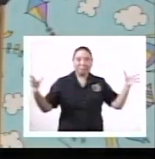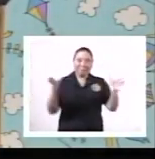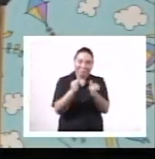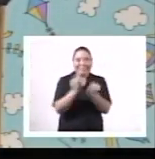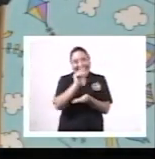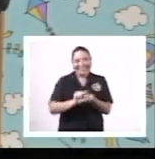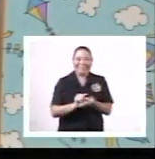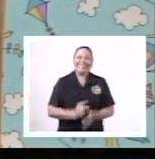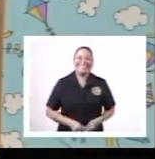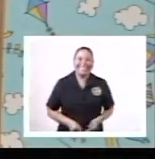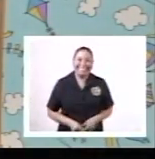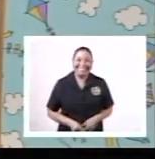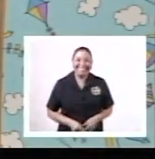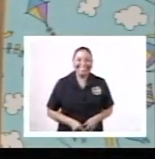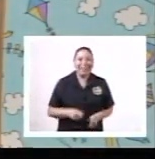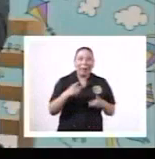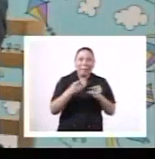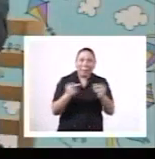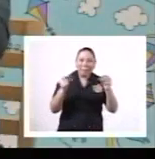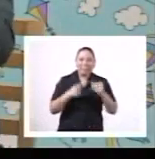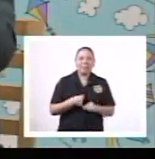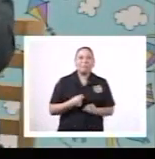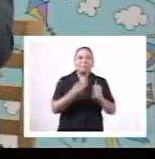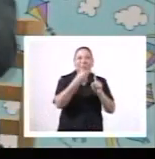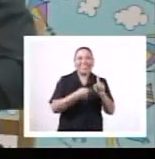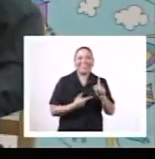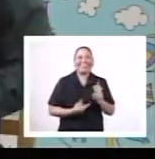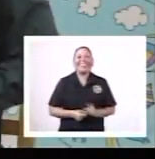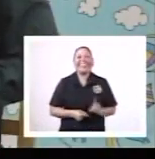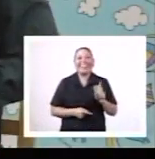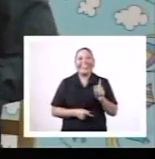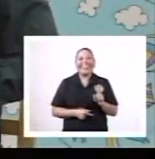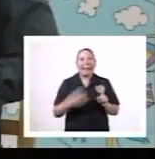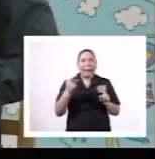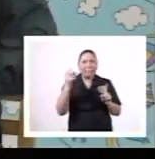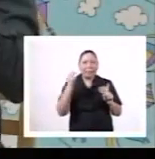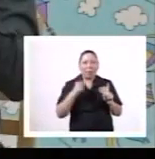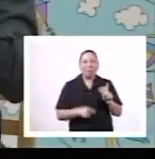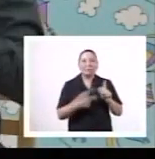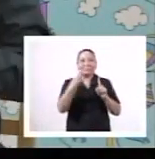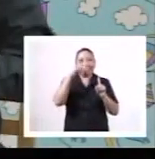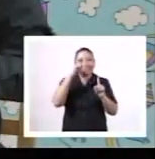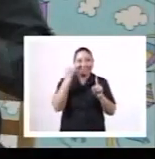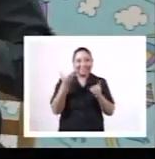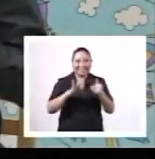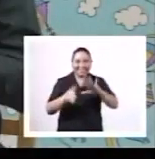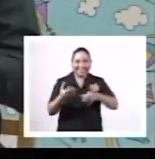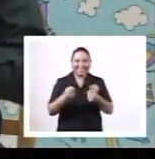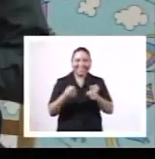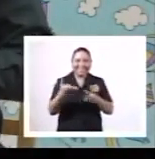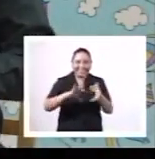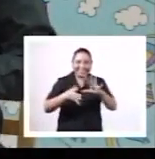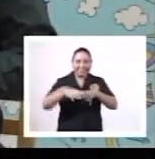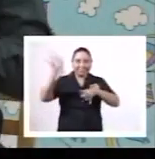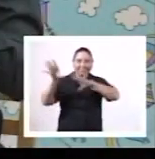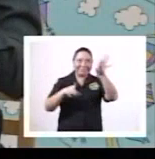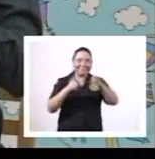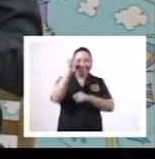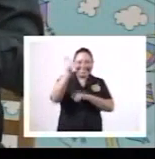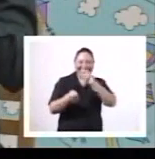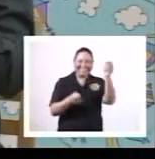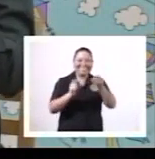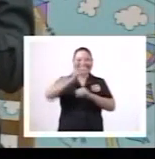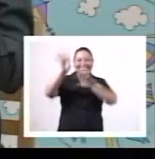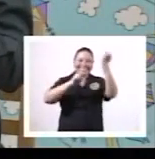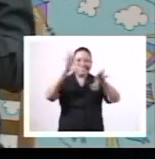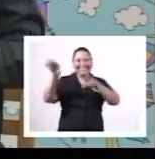cajones. ¡Más rápido! En 3, 2, 1 y... Tengo un tío cajonero que hace cajas y calajas y cajitas y cajones. Y al tirar de los